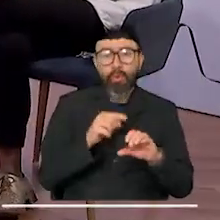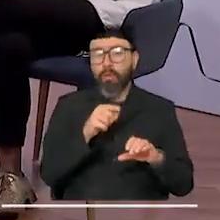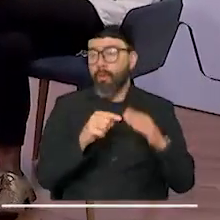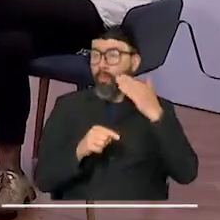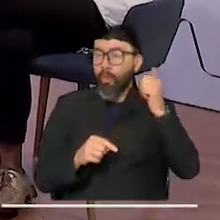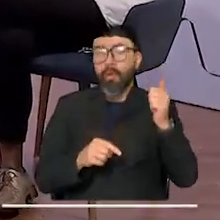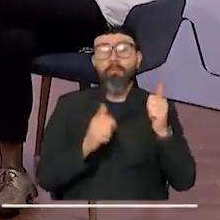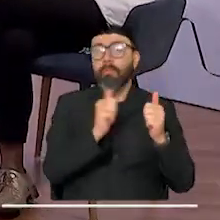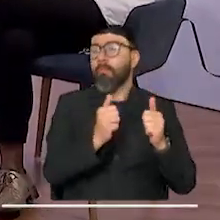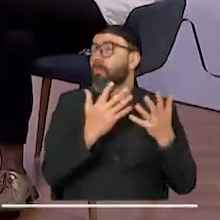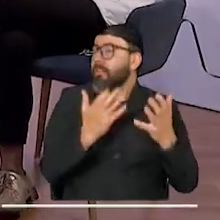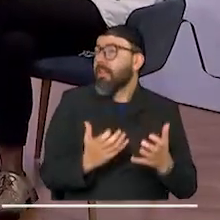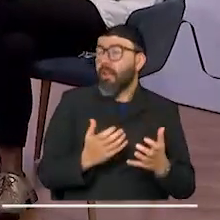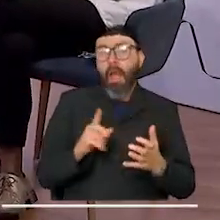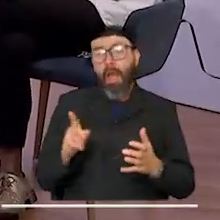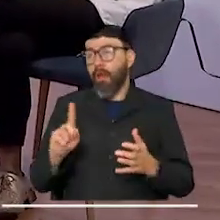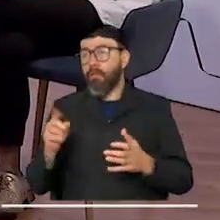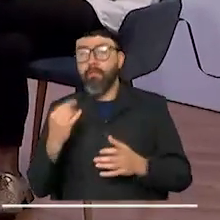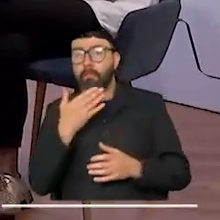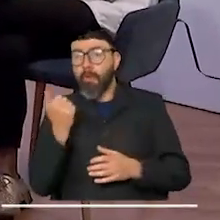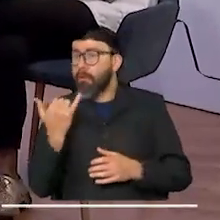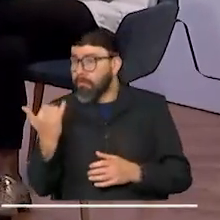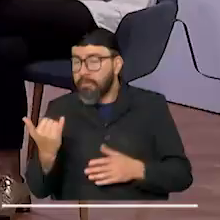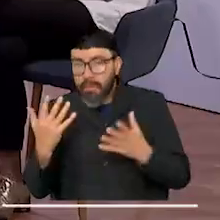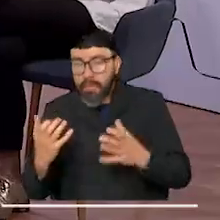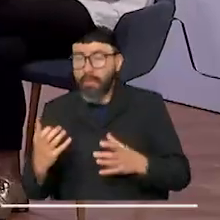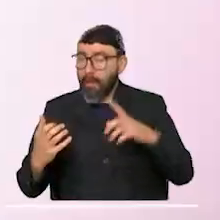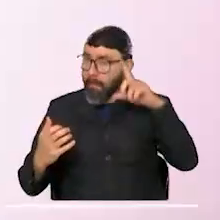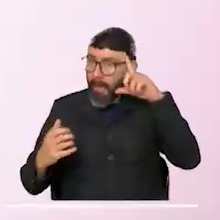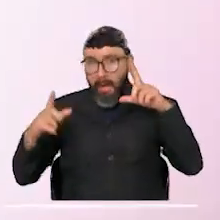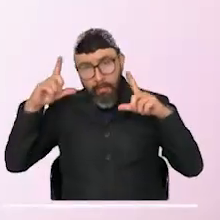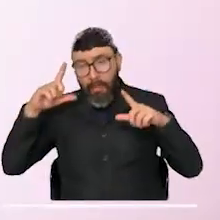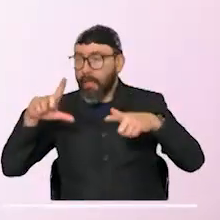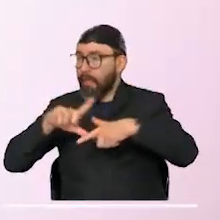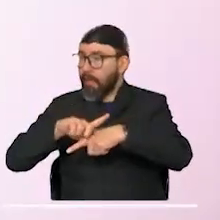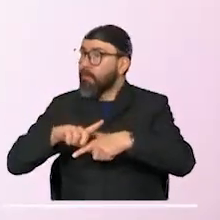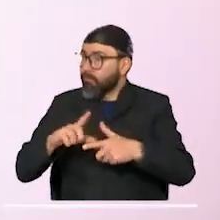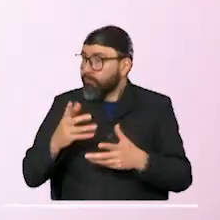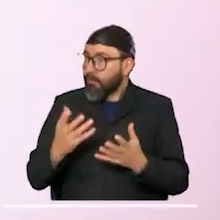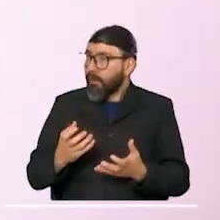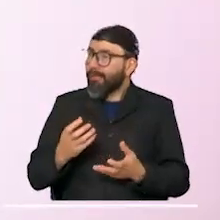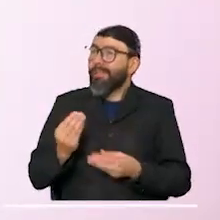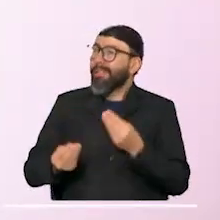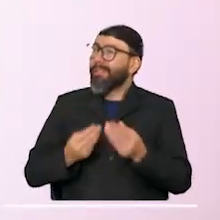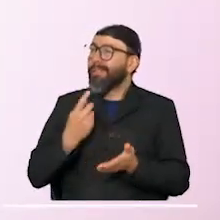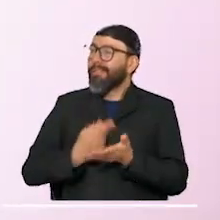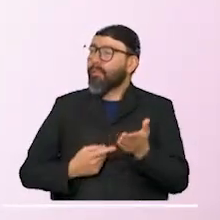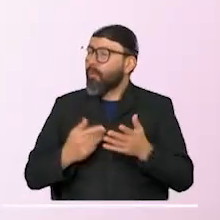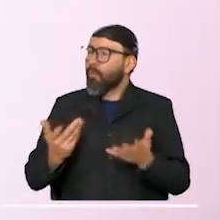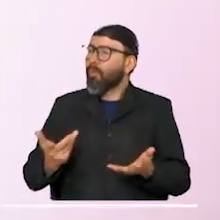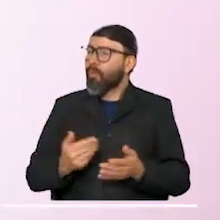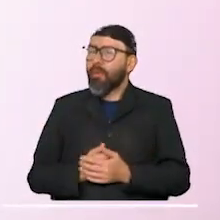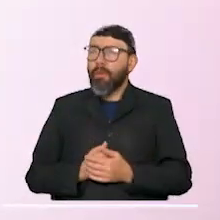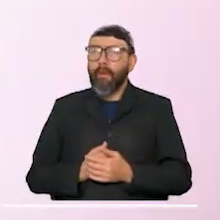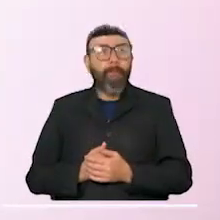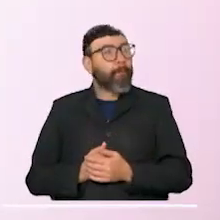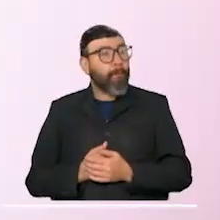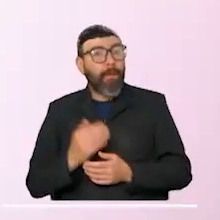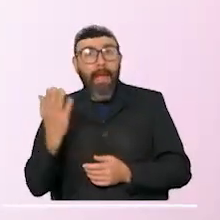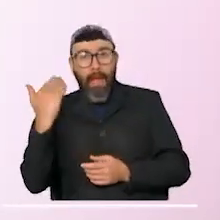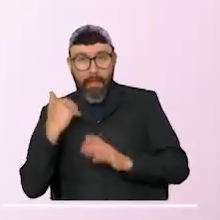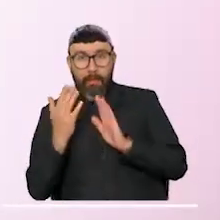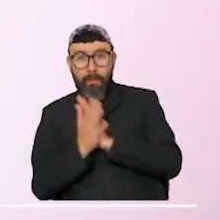de tener un sexo vagina con vagina Bueno entonces eso era algo que abordábamos ahorita y es entender